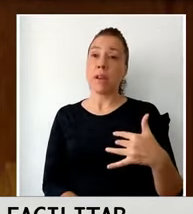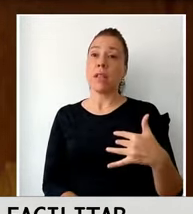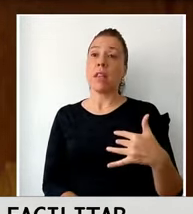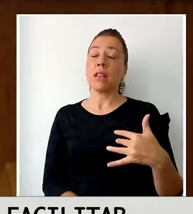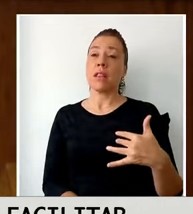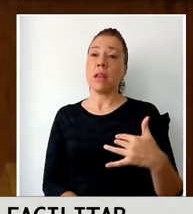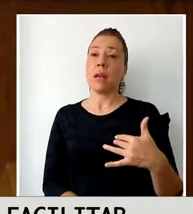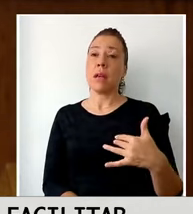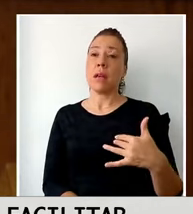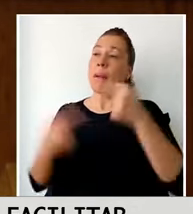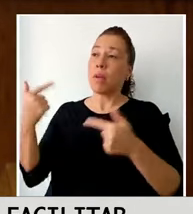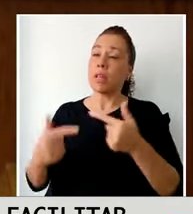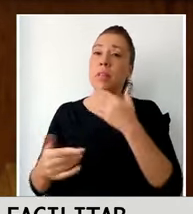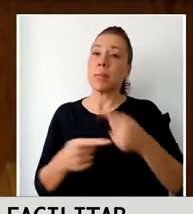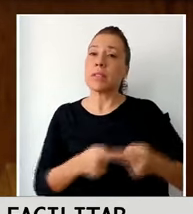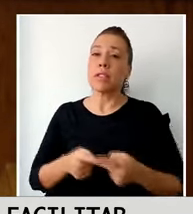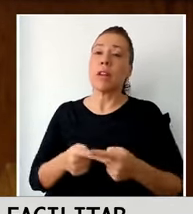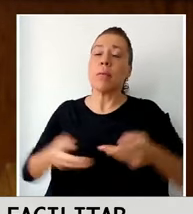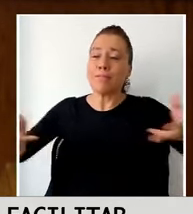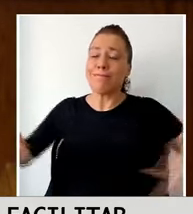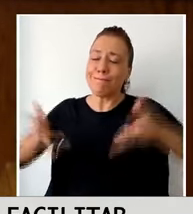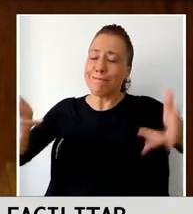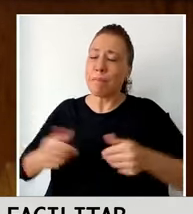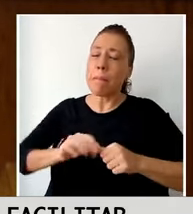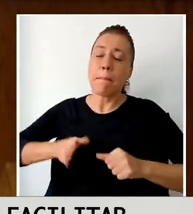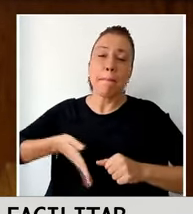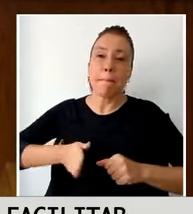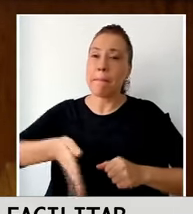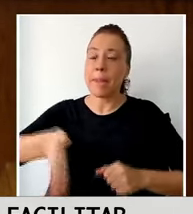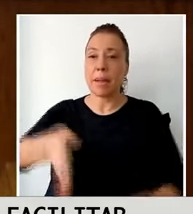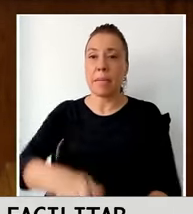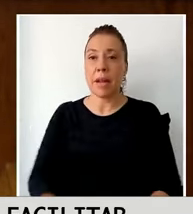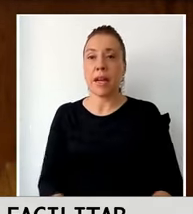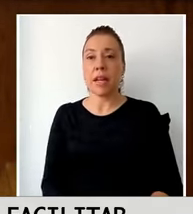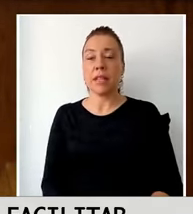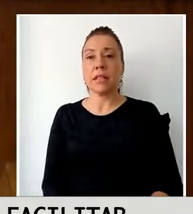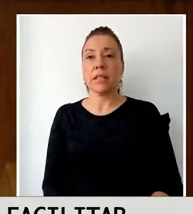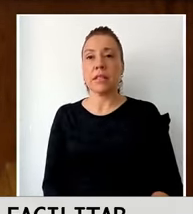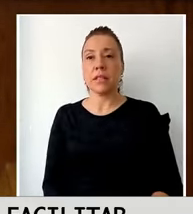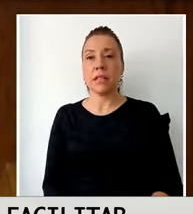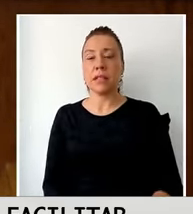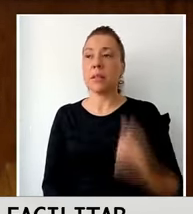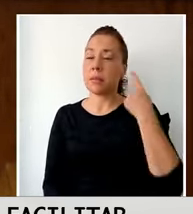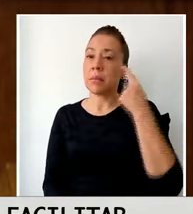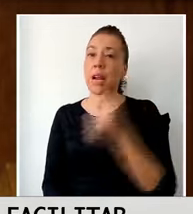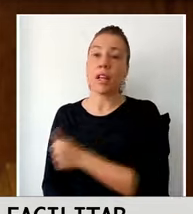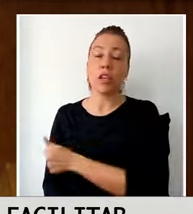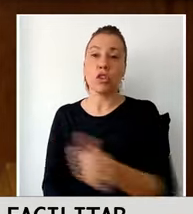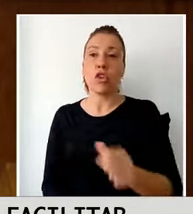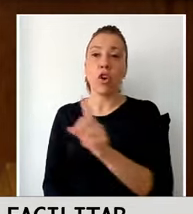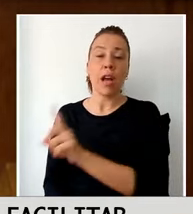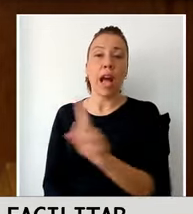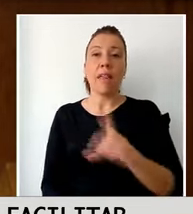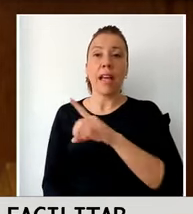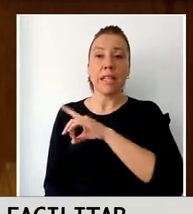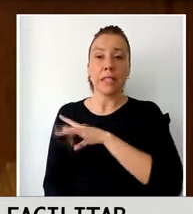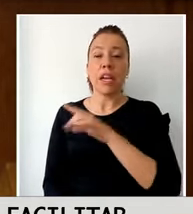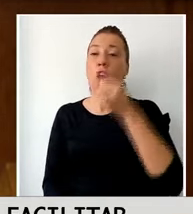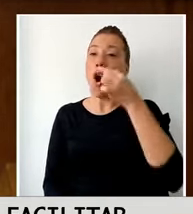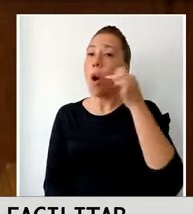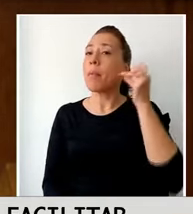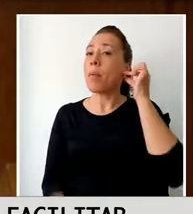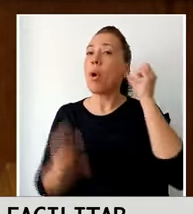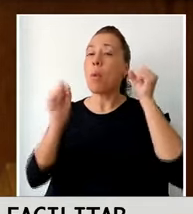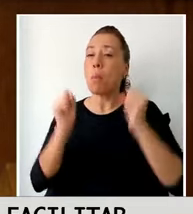promoción sostenida y permanente en el tiempo de modo tal que todos y cada uno de los chilenos y chilenas puedan Acceder